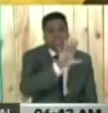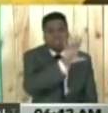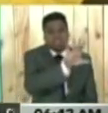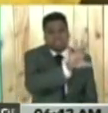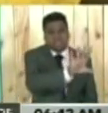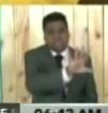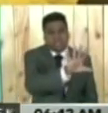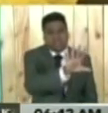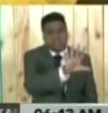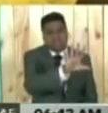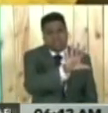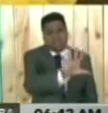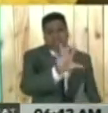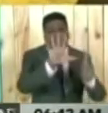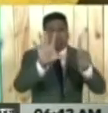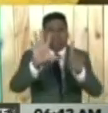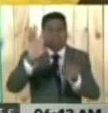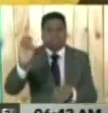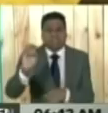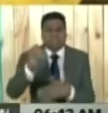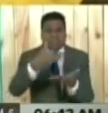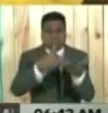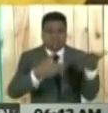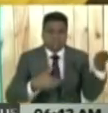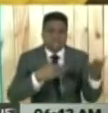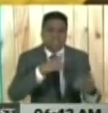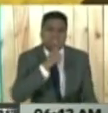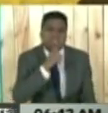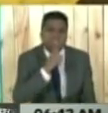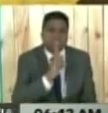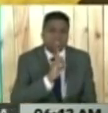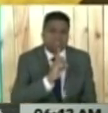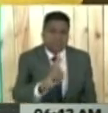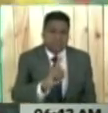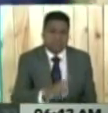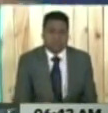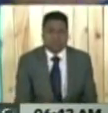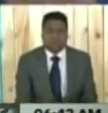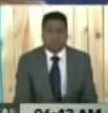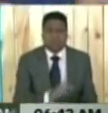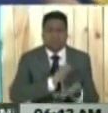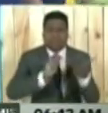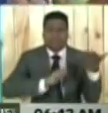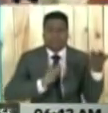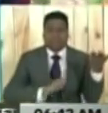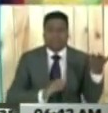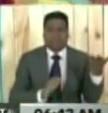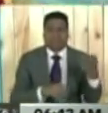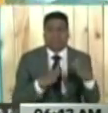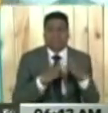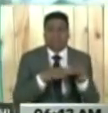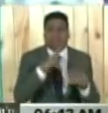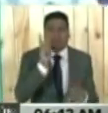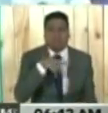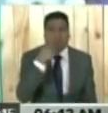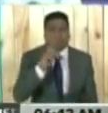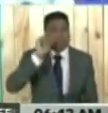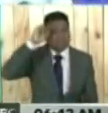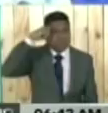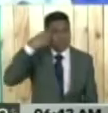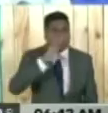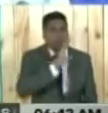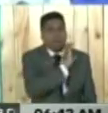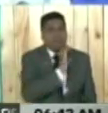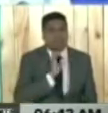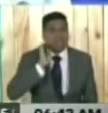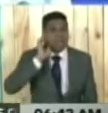eso nos tardó un proceso como de 2 semanas aproximadamente. Y hay varias cosas que destacar, ¿no? Desde lo político, recordemos que Capriles dijo que ellos habían